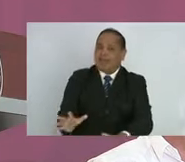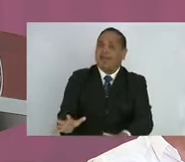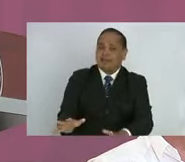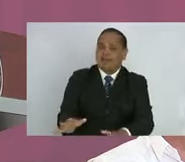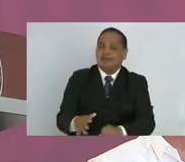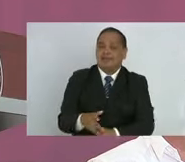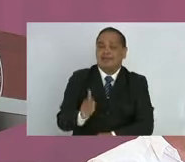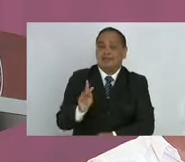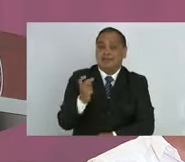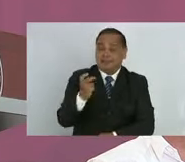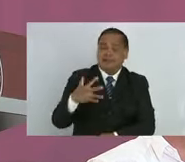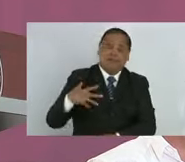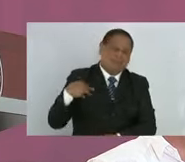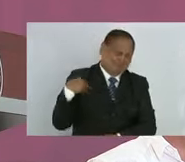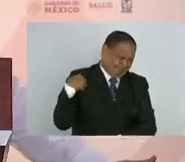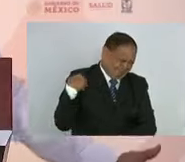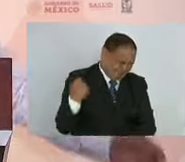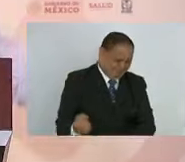con un esfuerzo